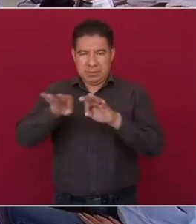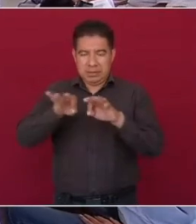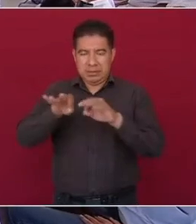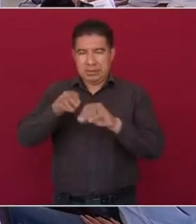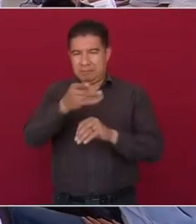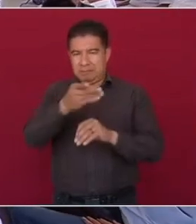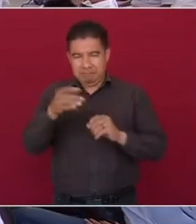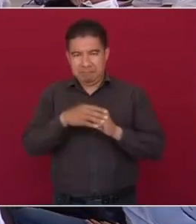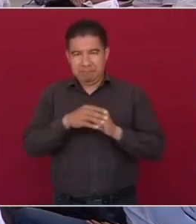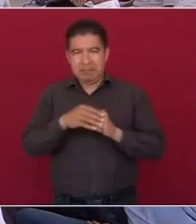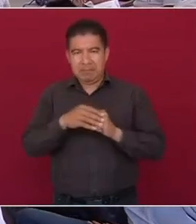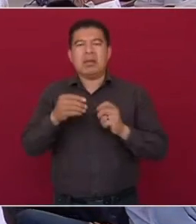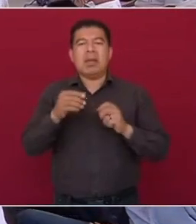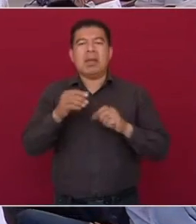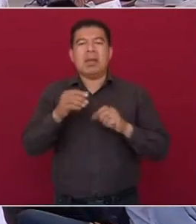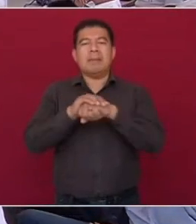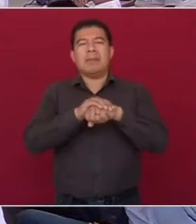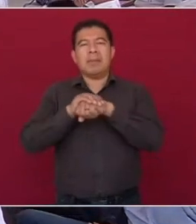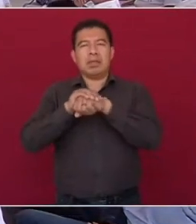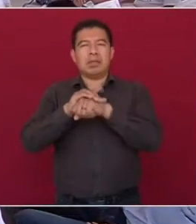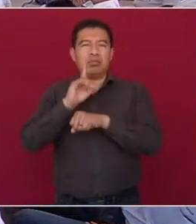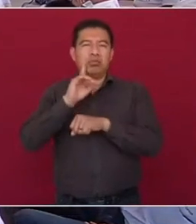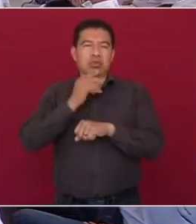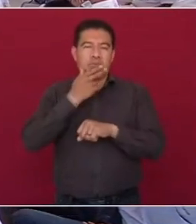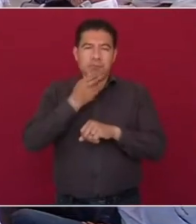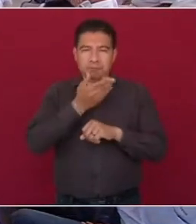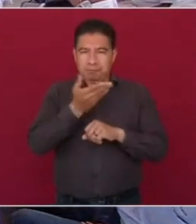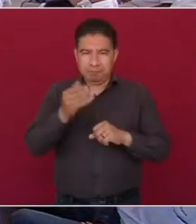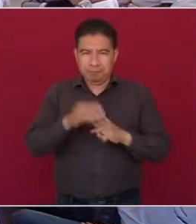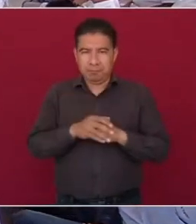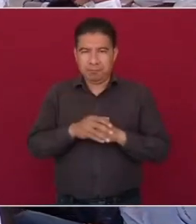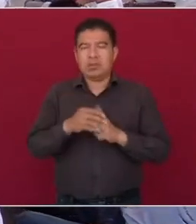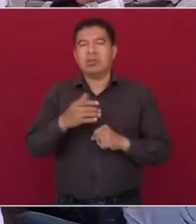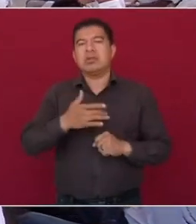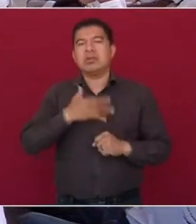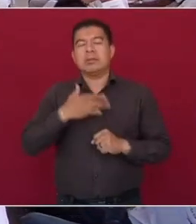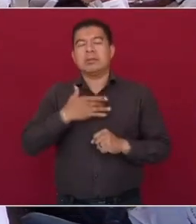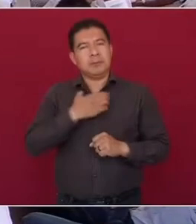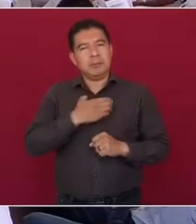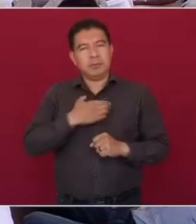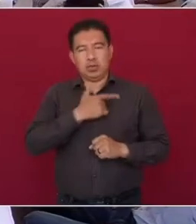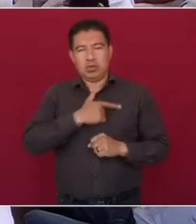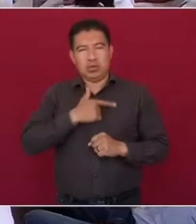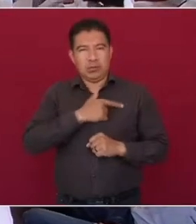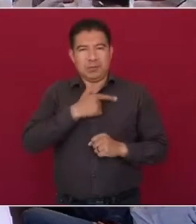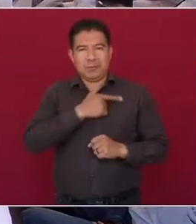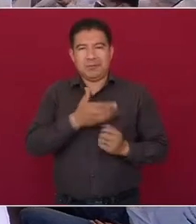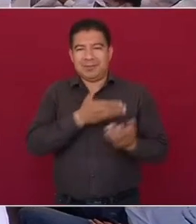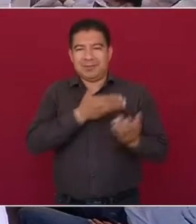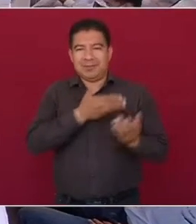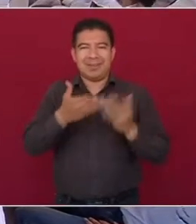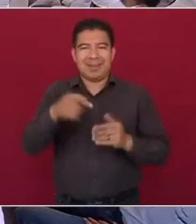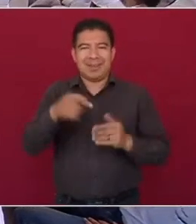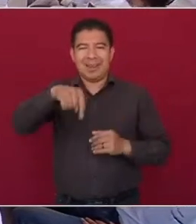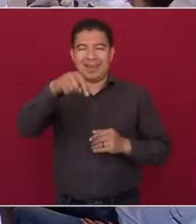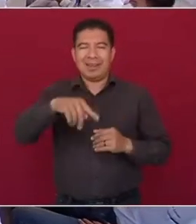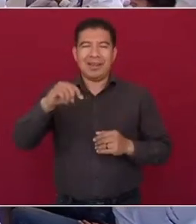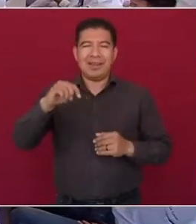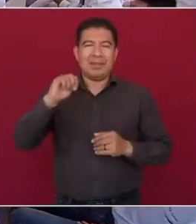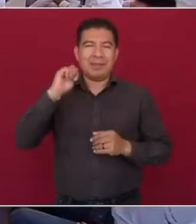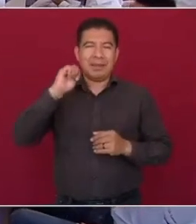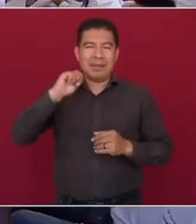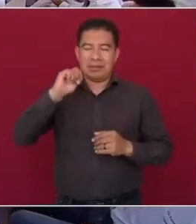amigas, amigos. Nos da mucho gusto conmemorar aquí en Paraíso,